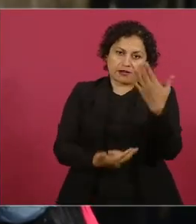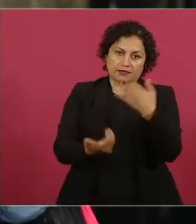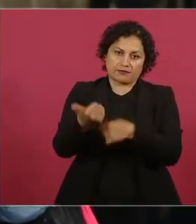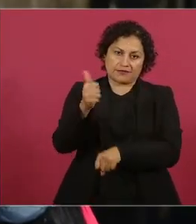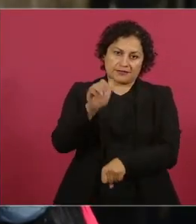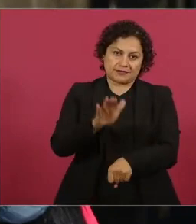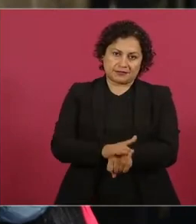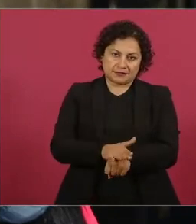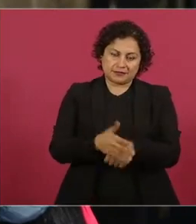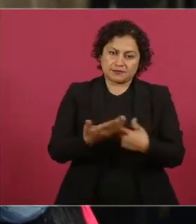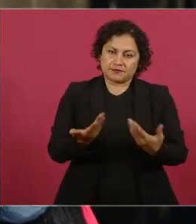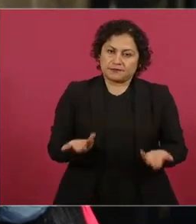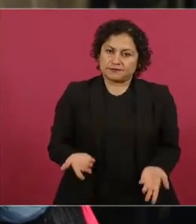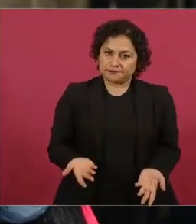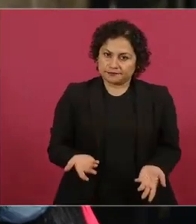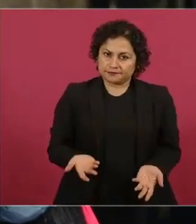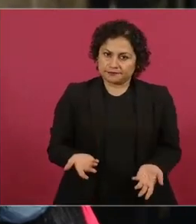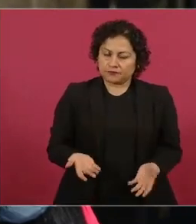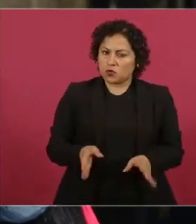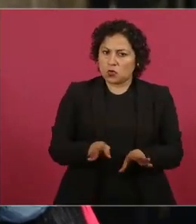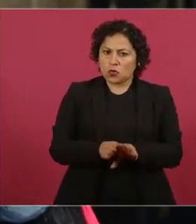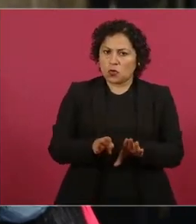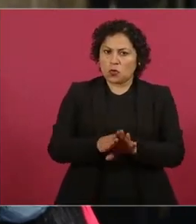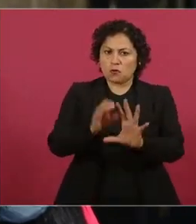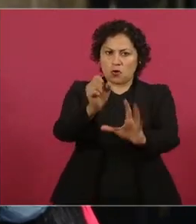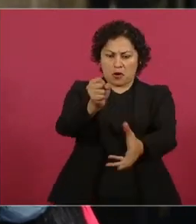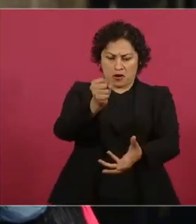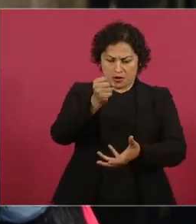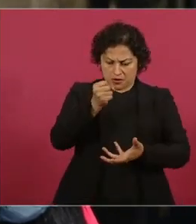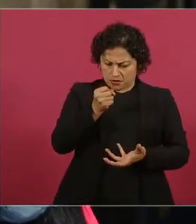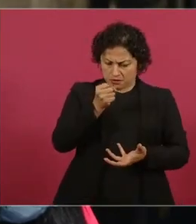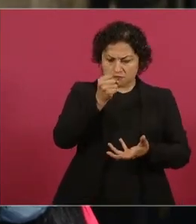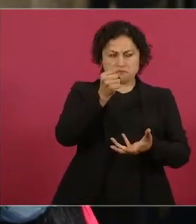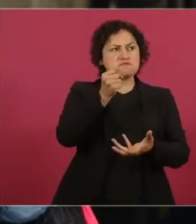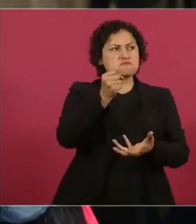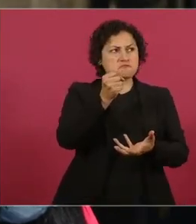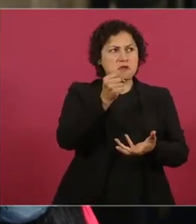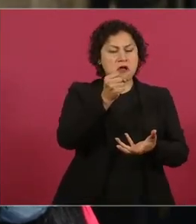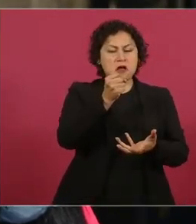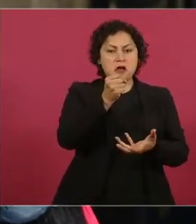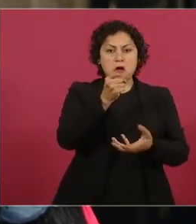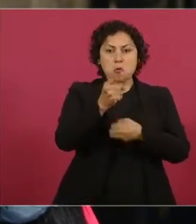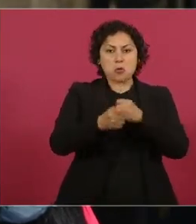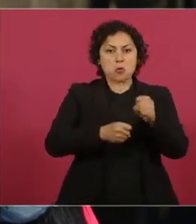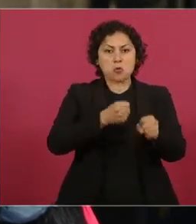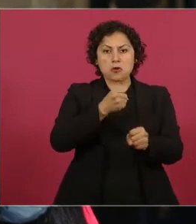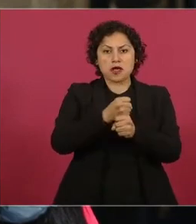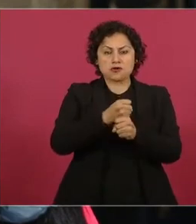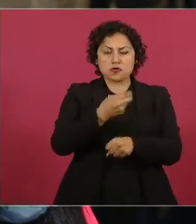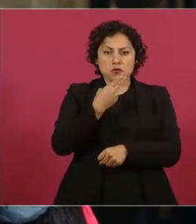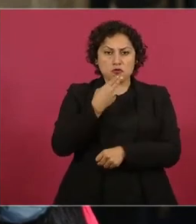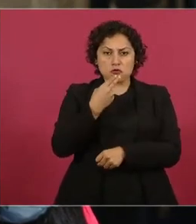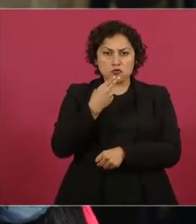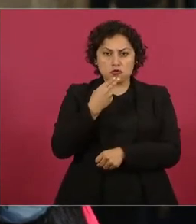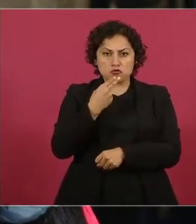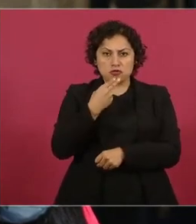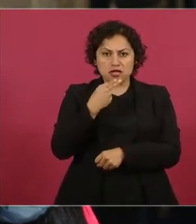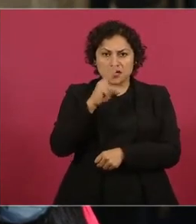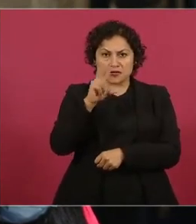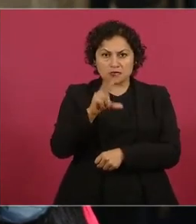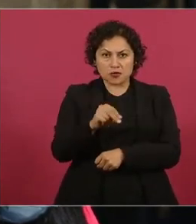si un año no se ejerce el presupuesto, al siguiente año pues hay una disminución, pero al Poder